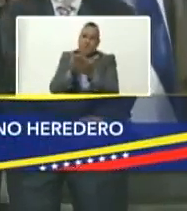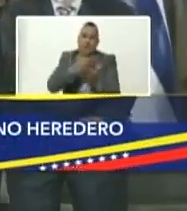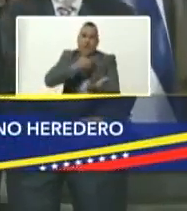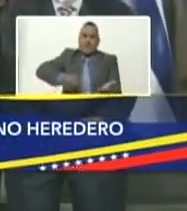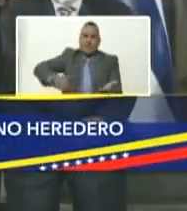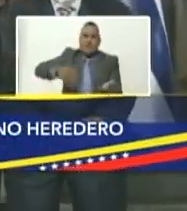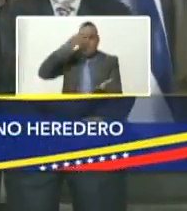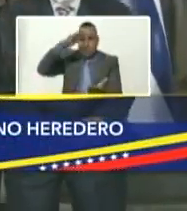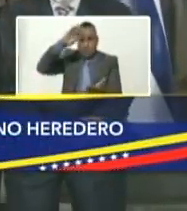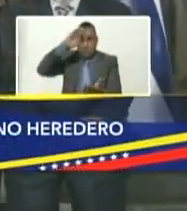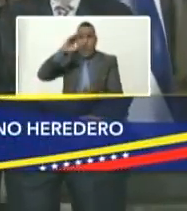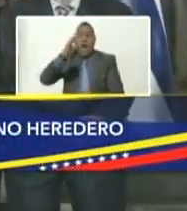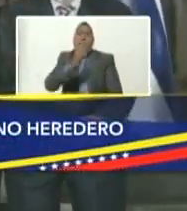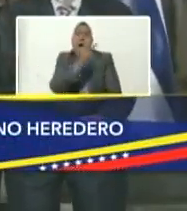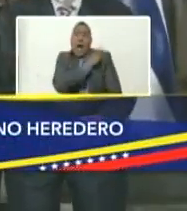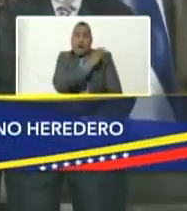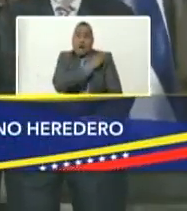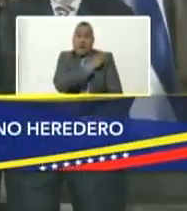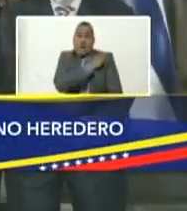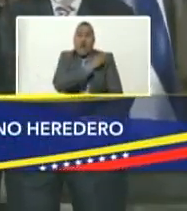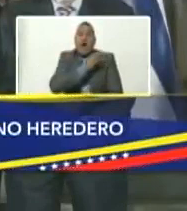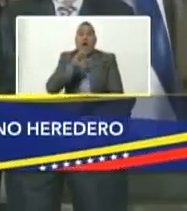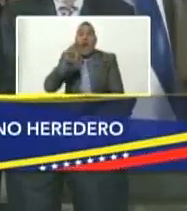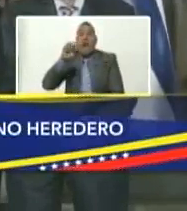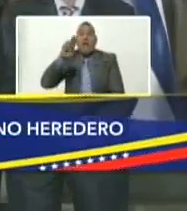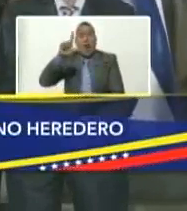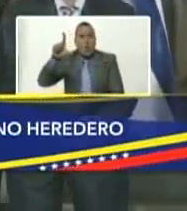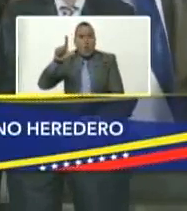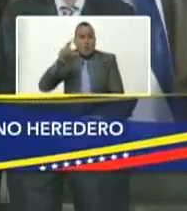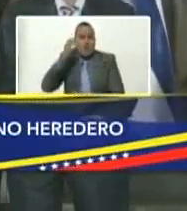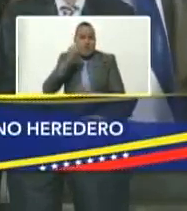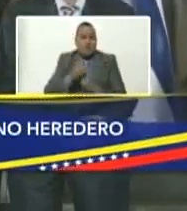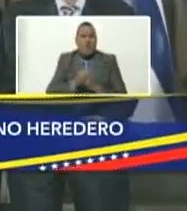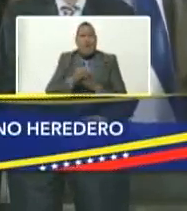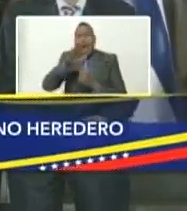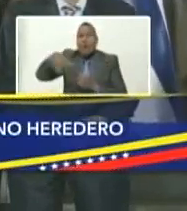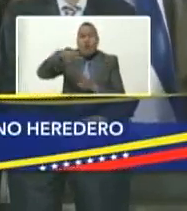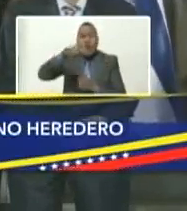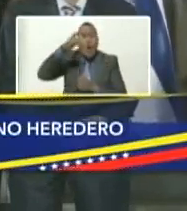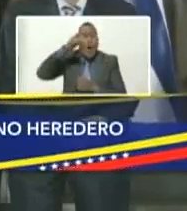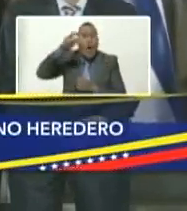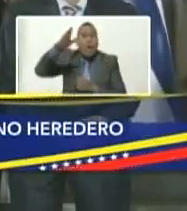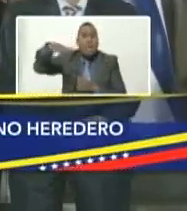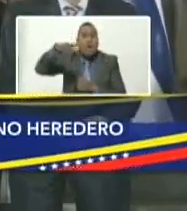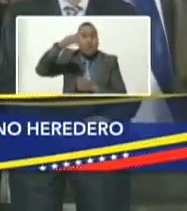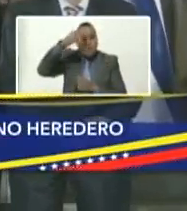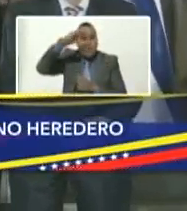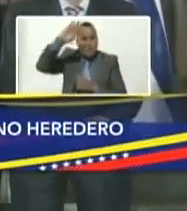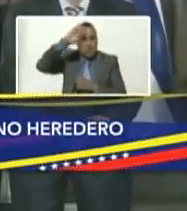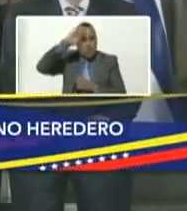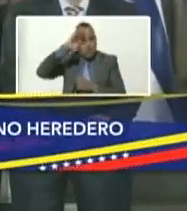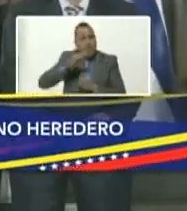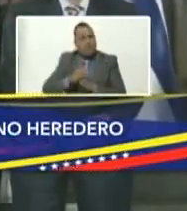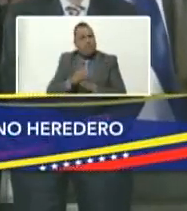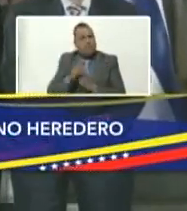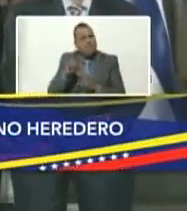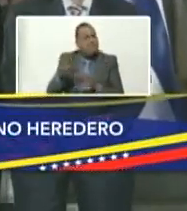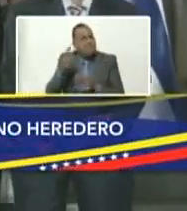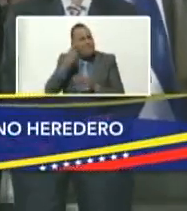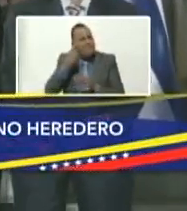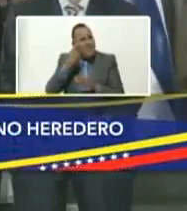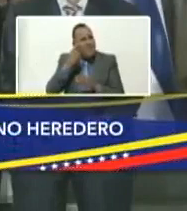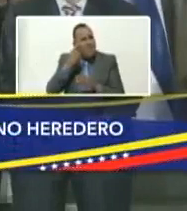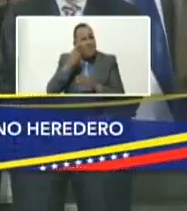al general de ejército Raúl Castro Ruz. Bueno, y a todo el pueblo cubano, siempre estamos muy pendientes de las